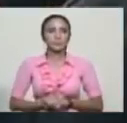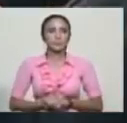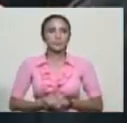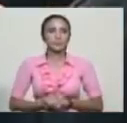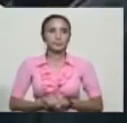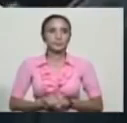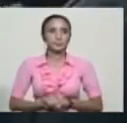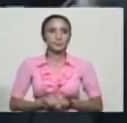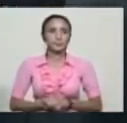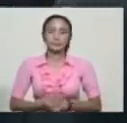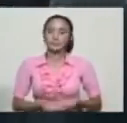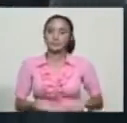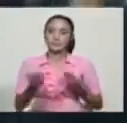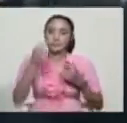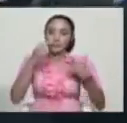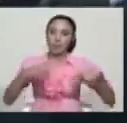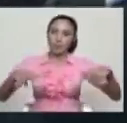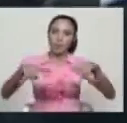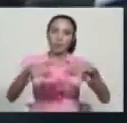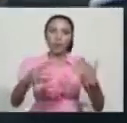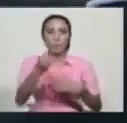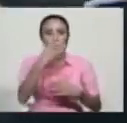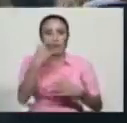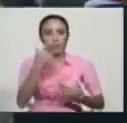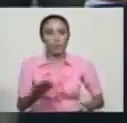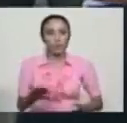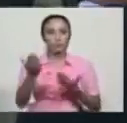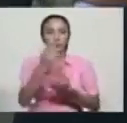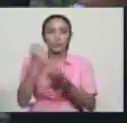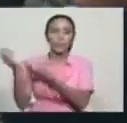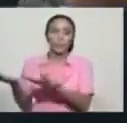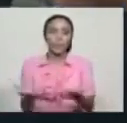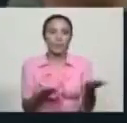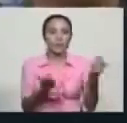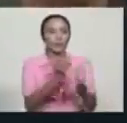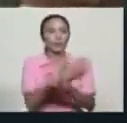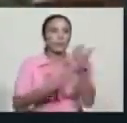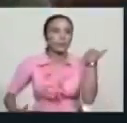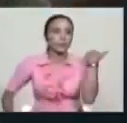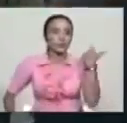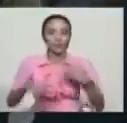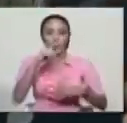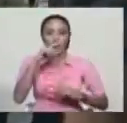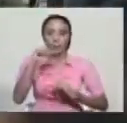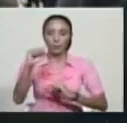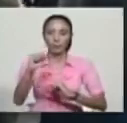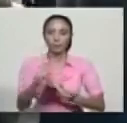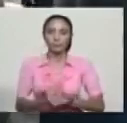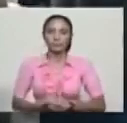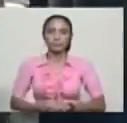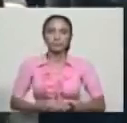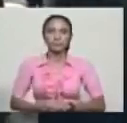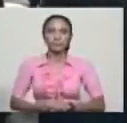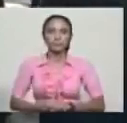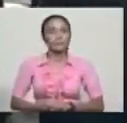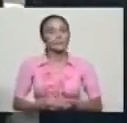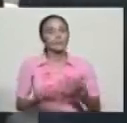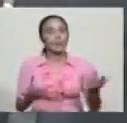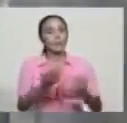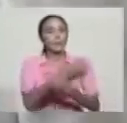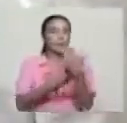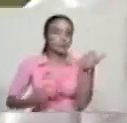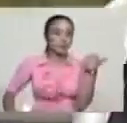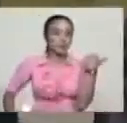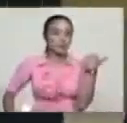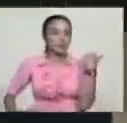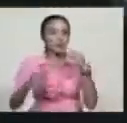en el Salón Sol del Perú, Palacio de Miraflores, el ciudadano Nicolás Maduro Moros, presidente